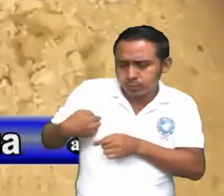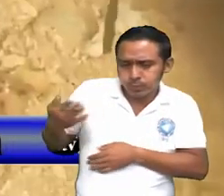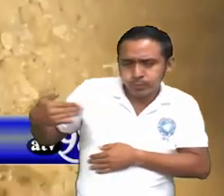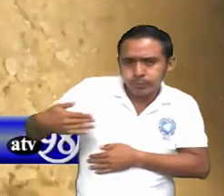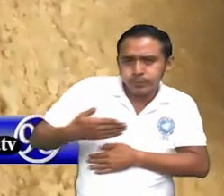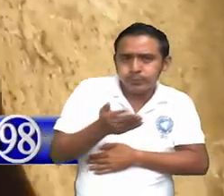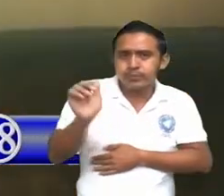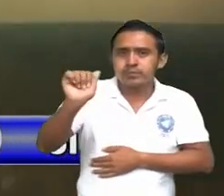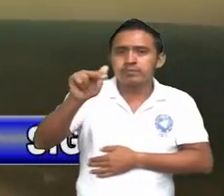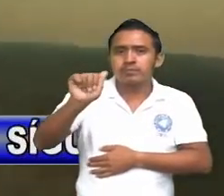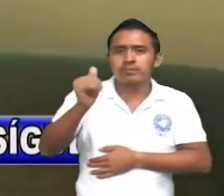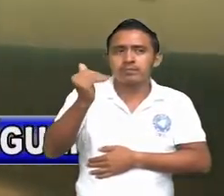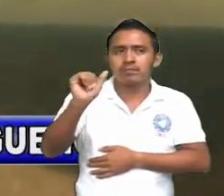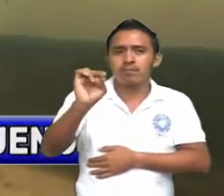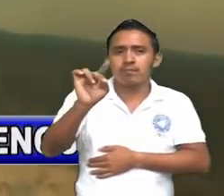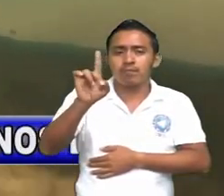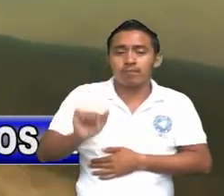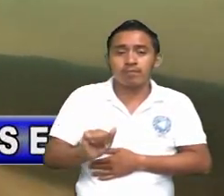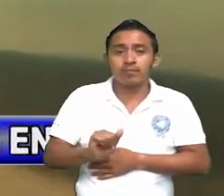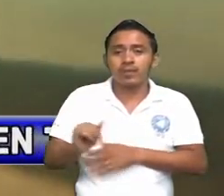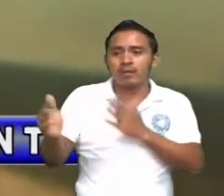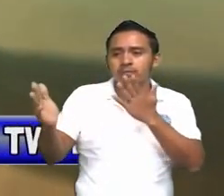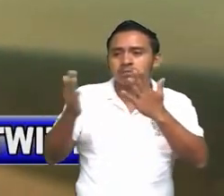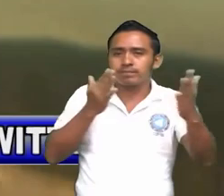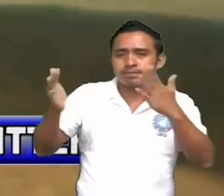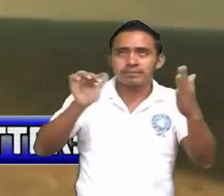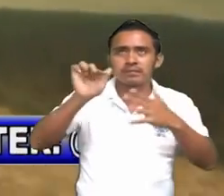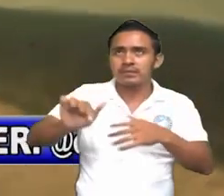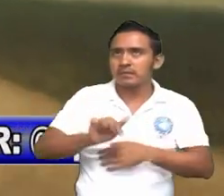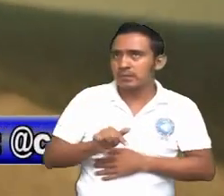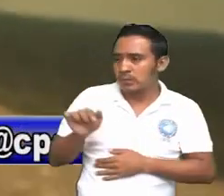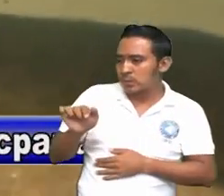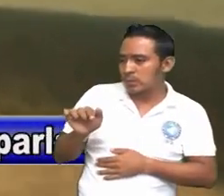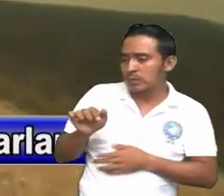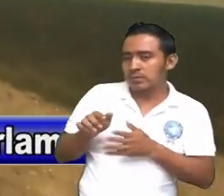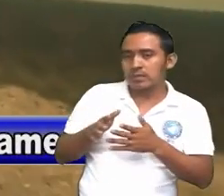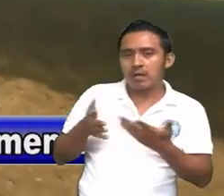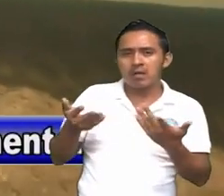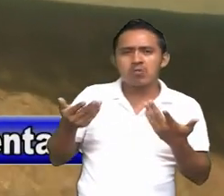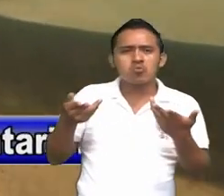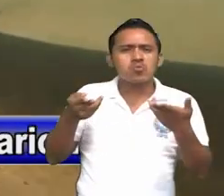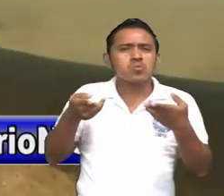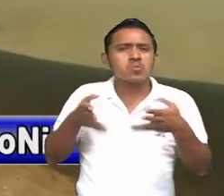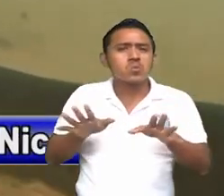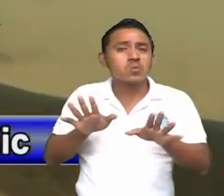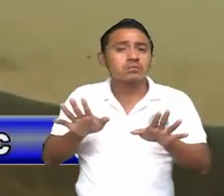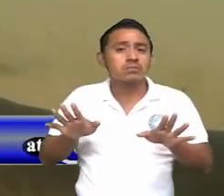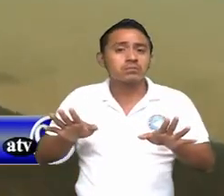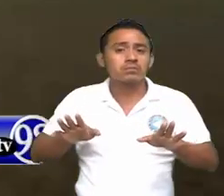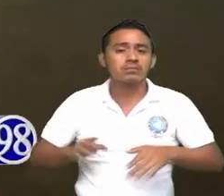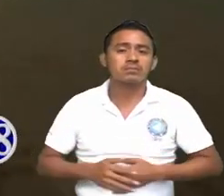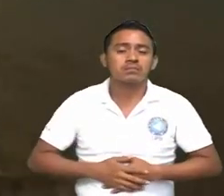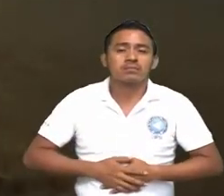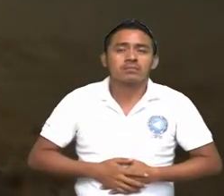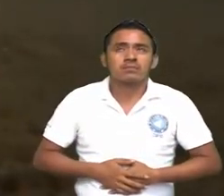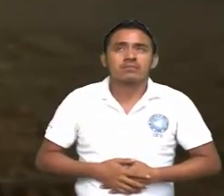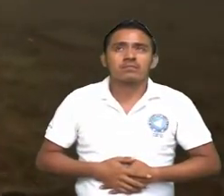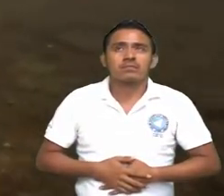anaconda. Cara a cara con uno de estos reptiles, de una forma nunca antes vista.